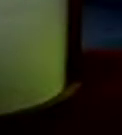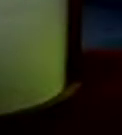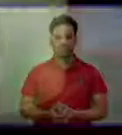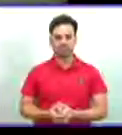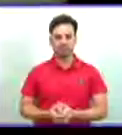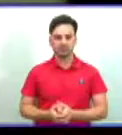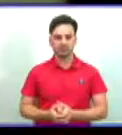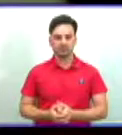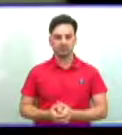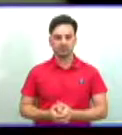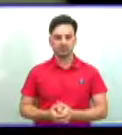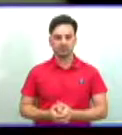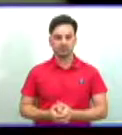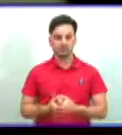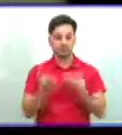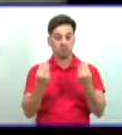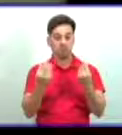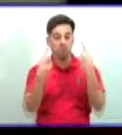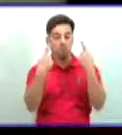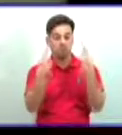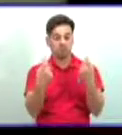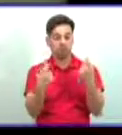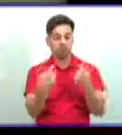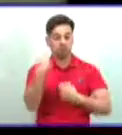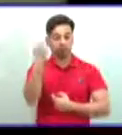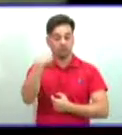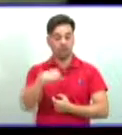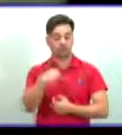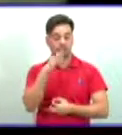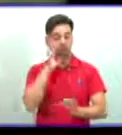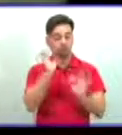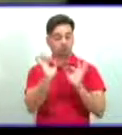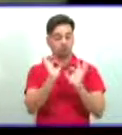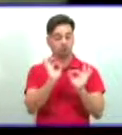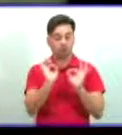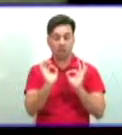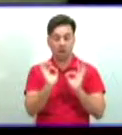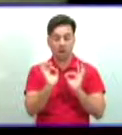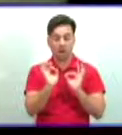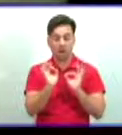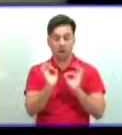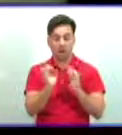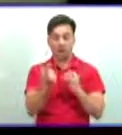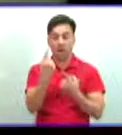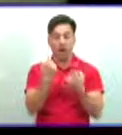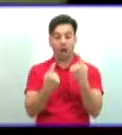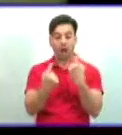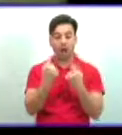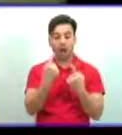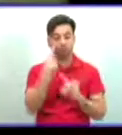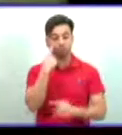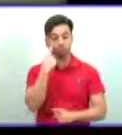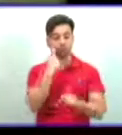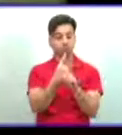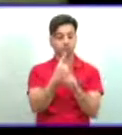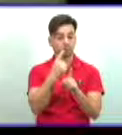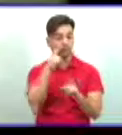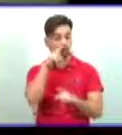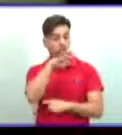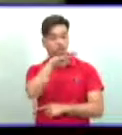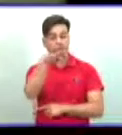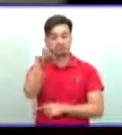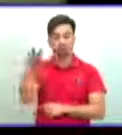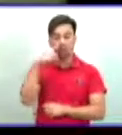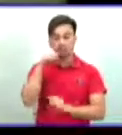Será necesario que sepas que para proteger cualquier elemento que encontramos en la naturaleza, incluso las esferas de la